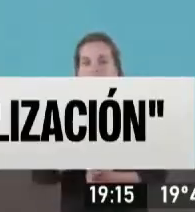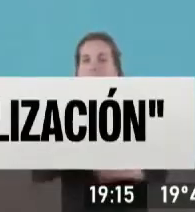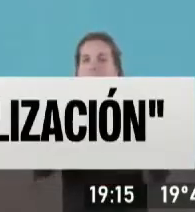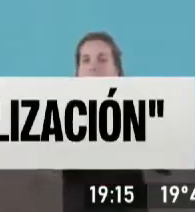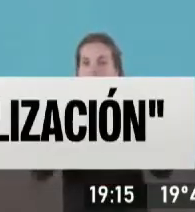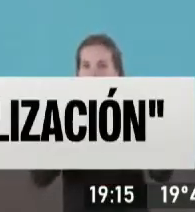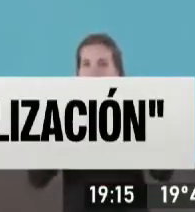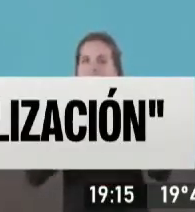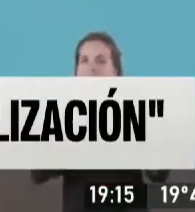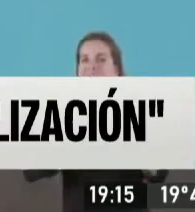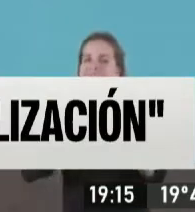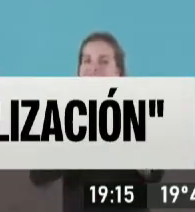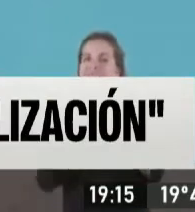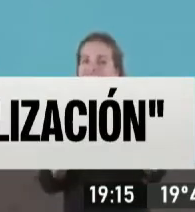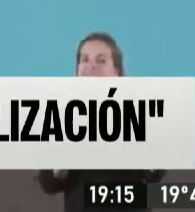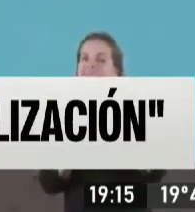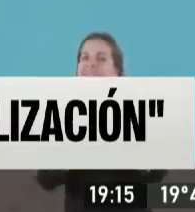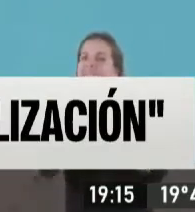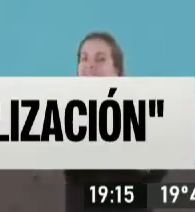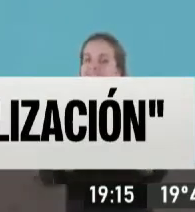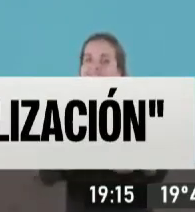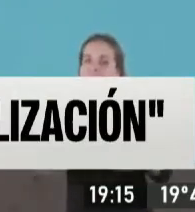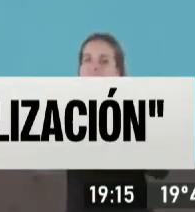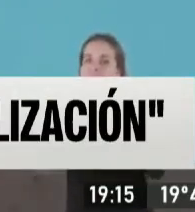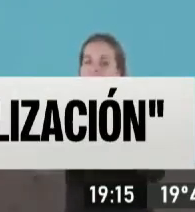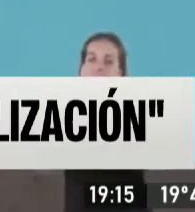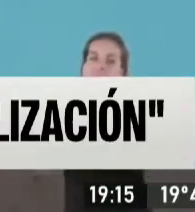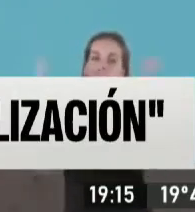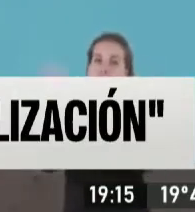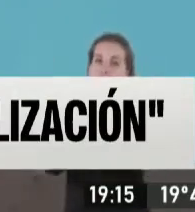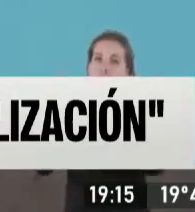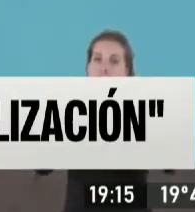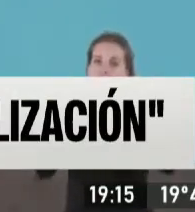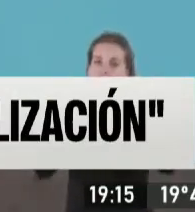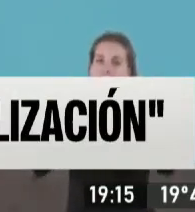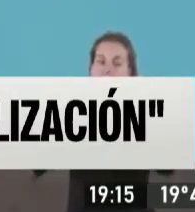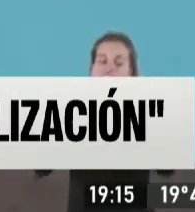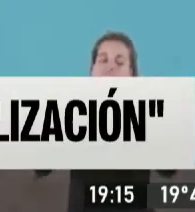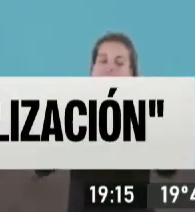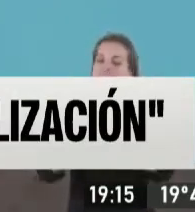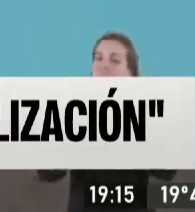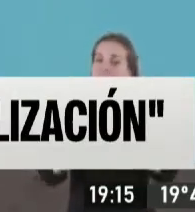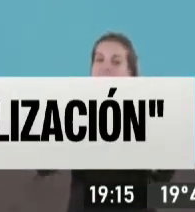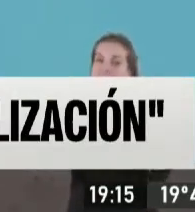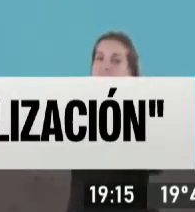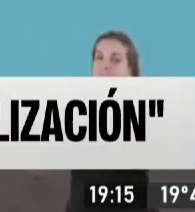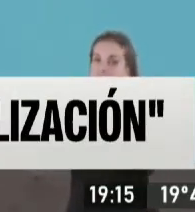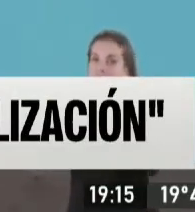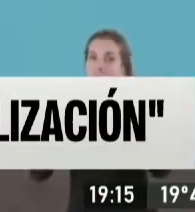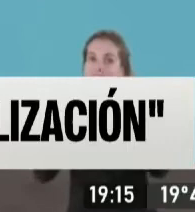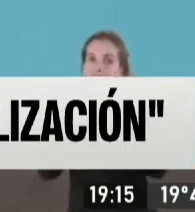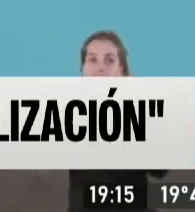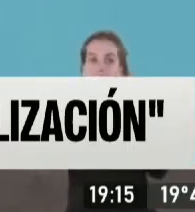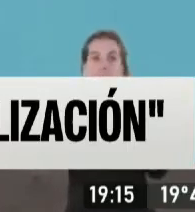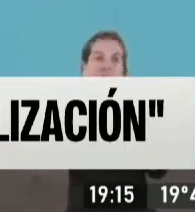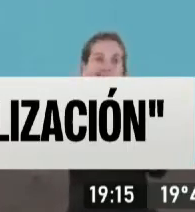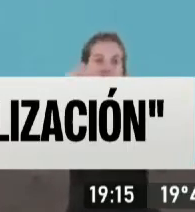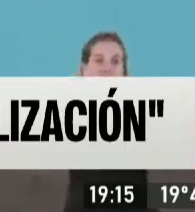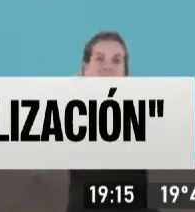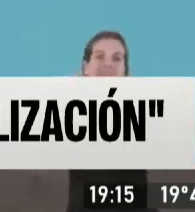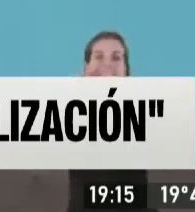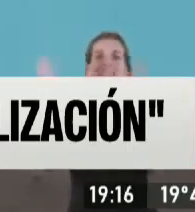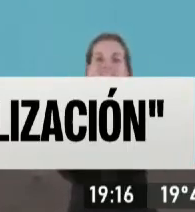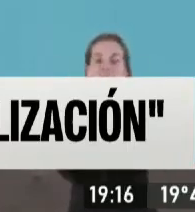Lamentablemente somos parte de la globalización y no tenemos forma de remediarlo. Digo, nosotros vivimos en este mundo, y si este mundo